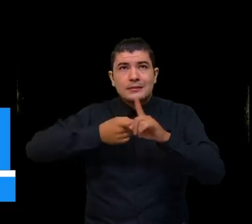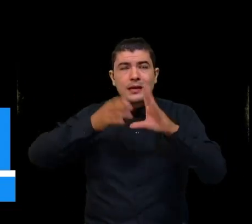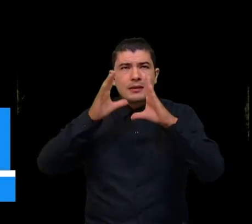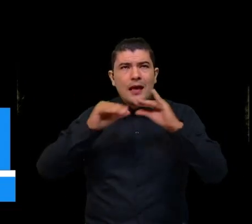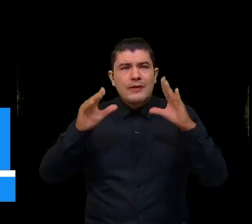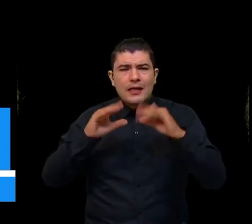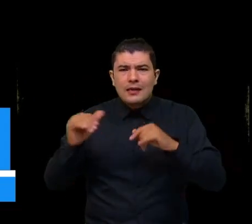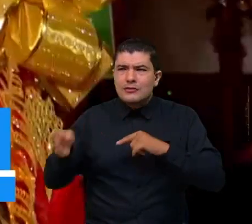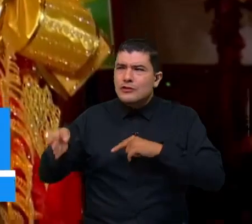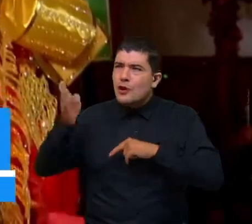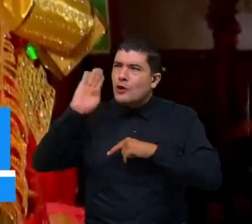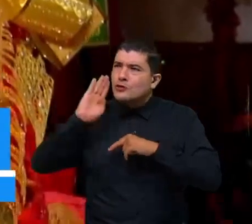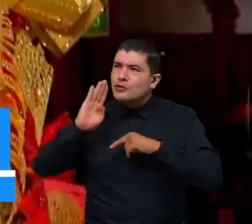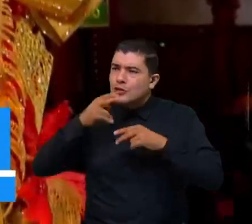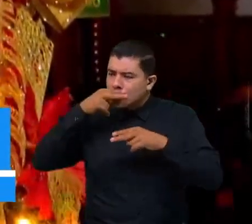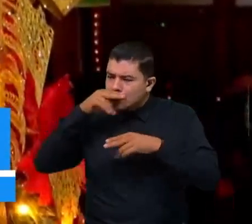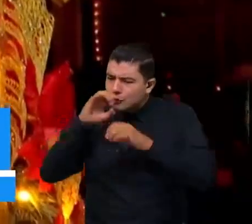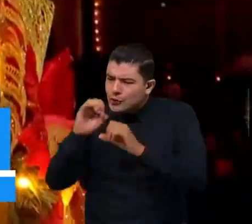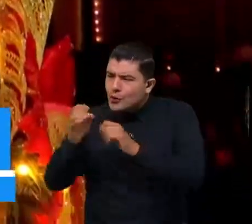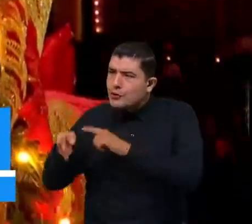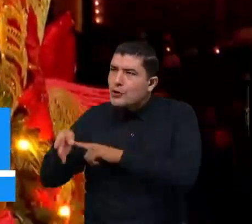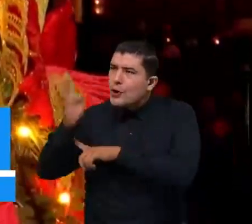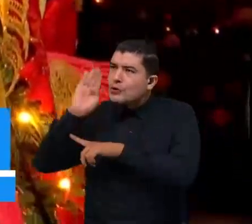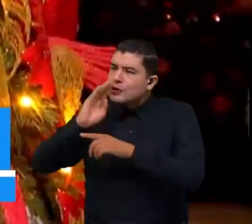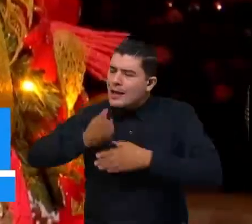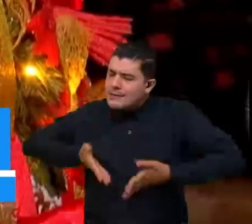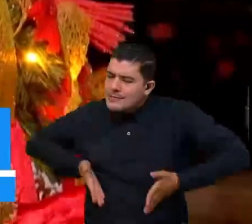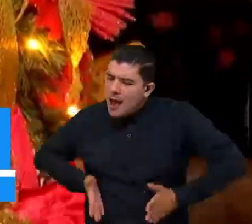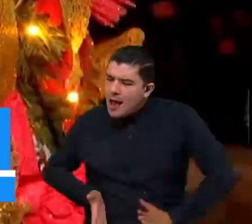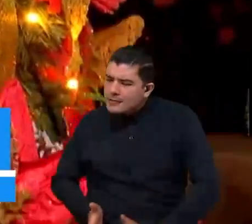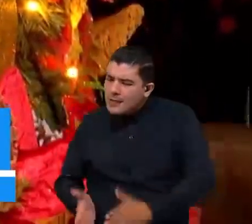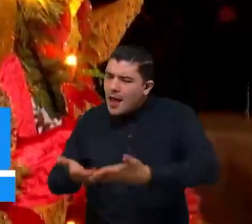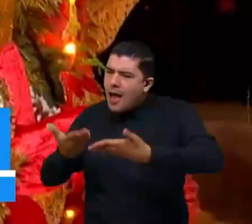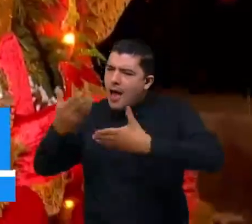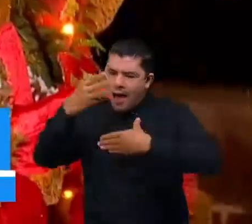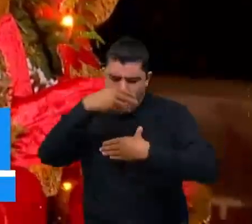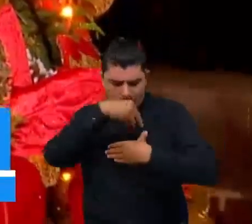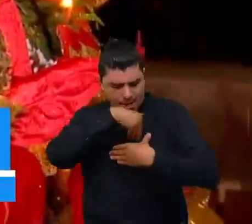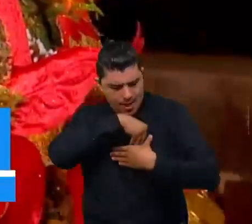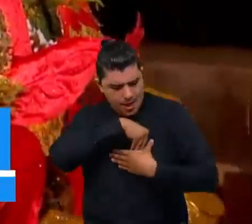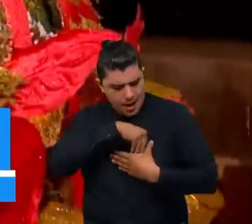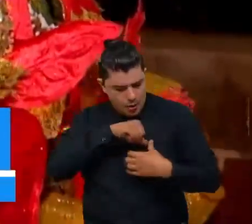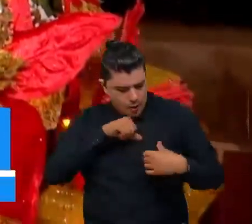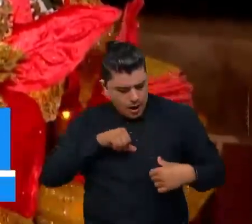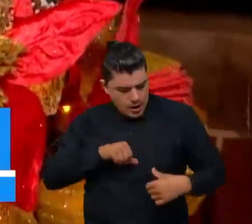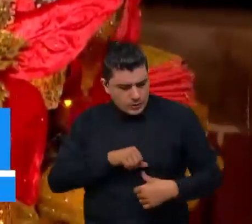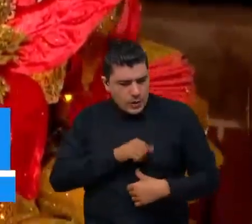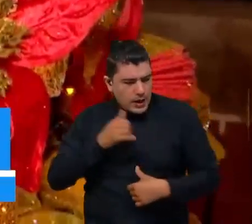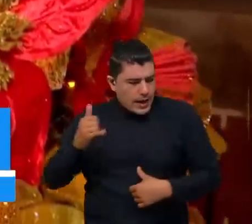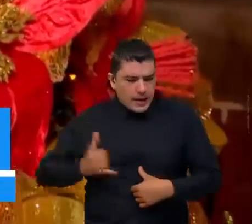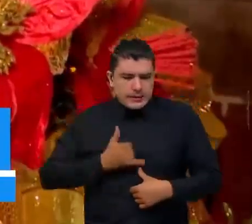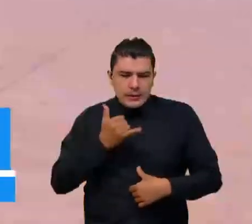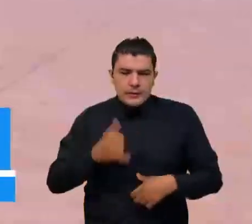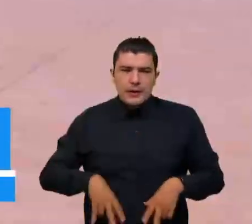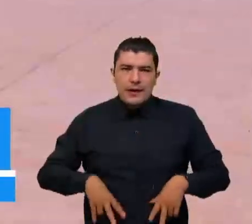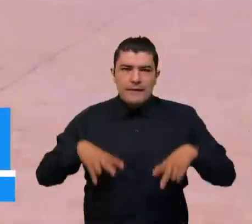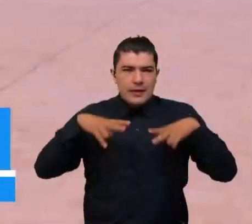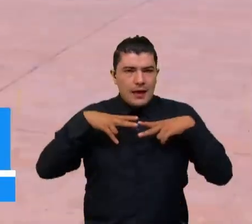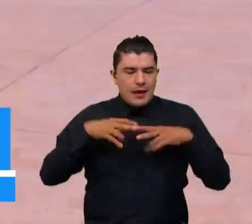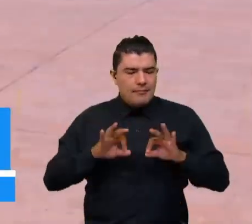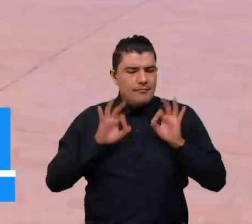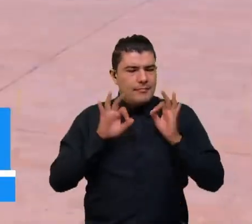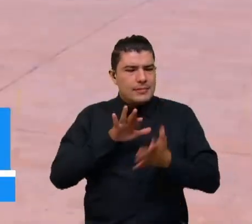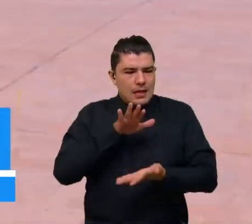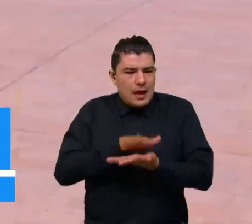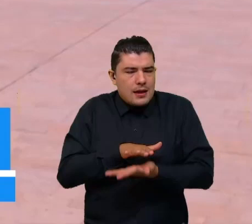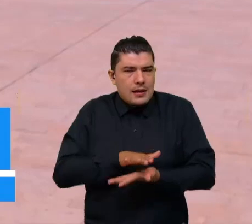nos transforme, que Él haga de nuestra vida cada día una vida más santa, plena, ¿no? A estas